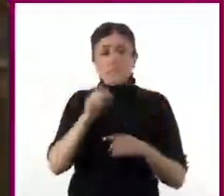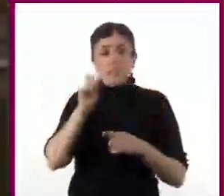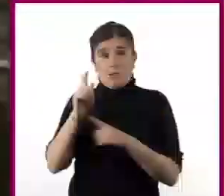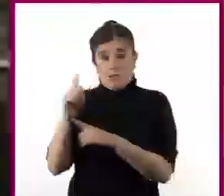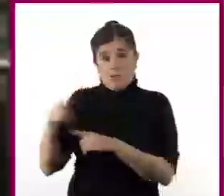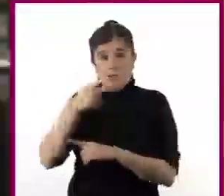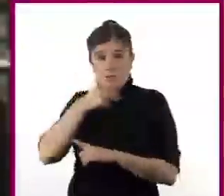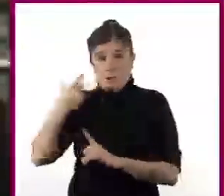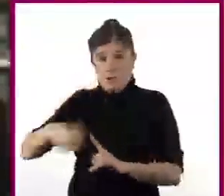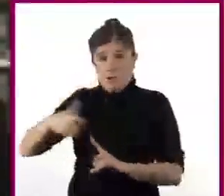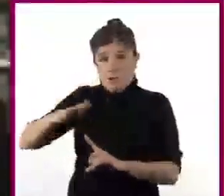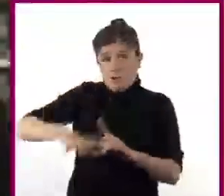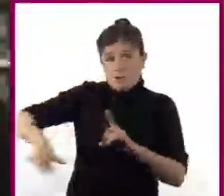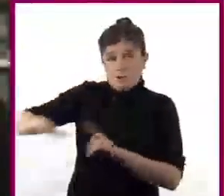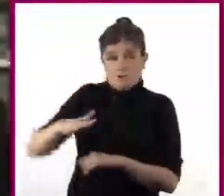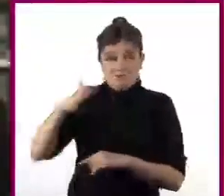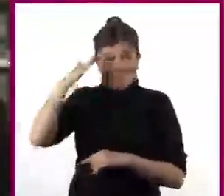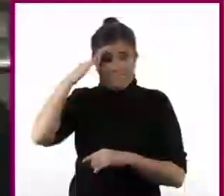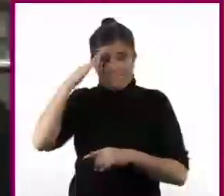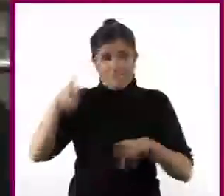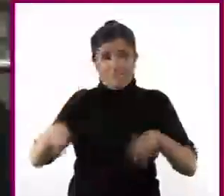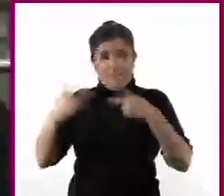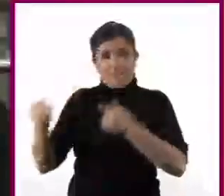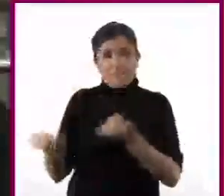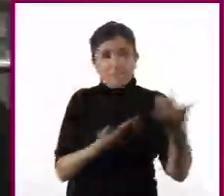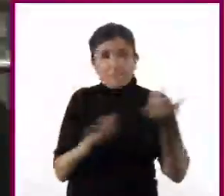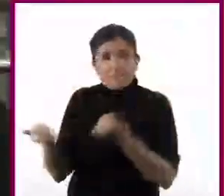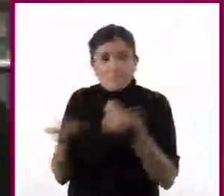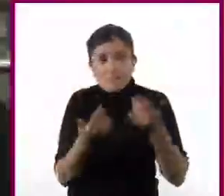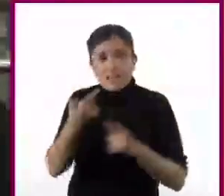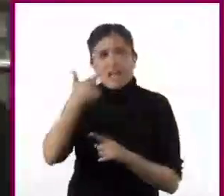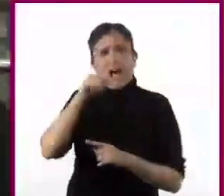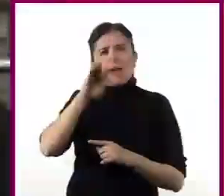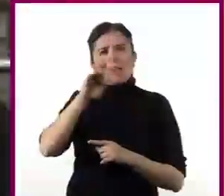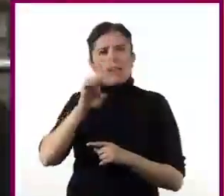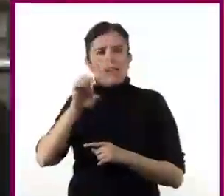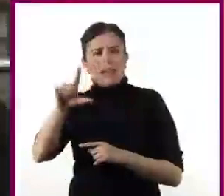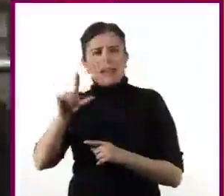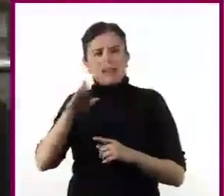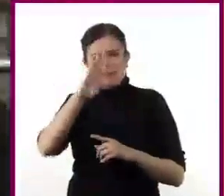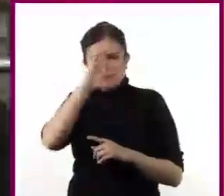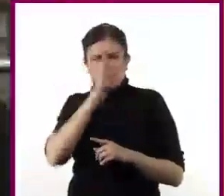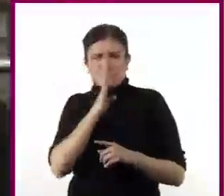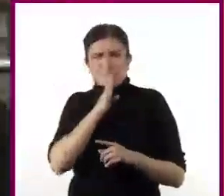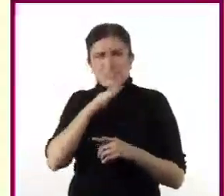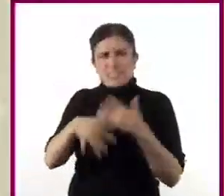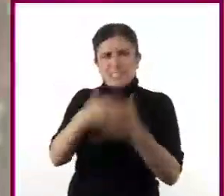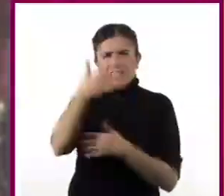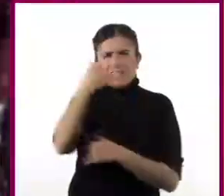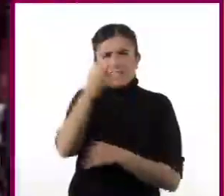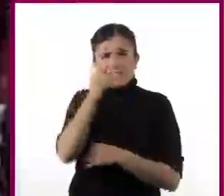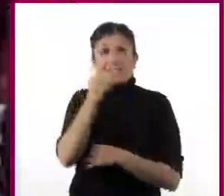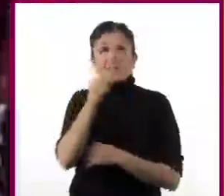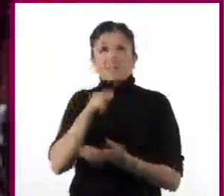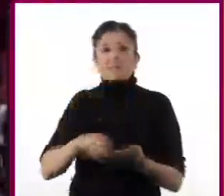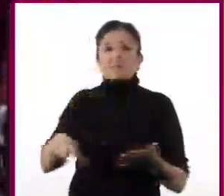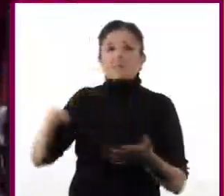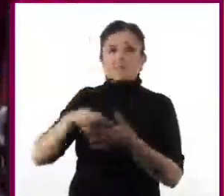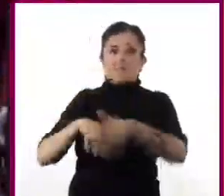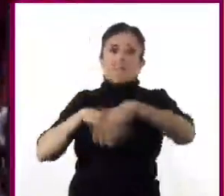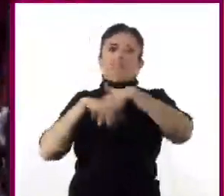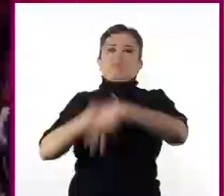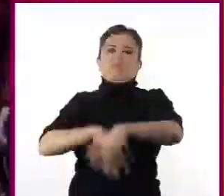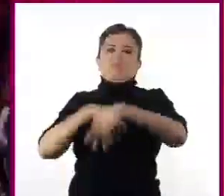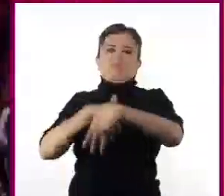peninsulares, encabezados por un comerciante llamado Gabriel Yermo, a la medianoche del 15 de septiembre darán un golpe de